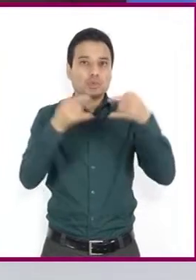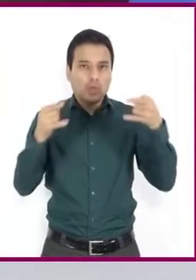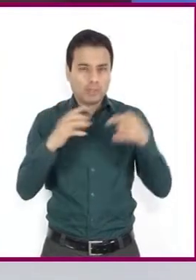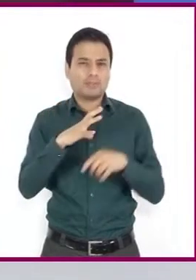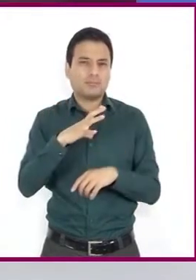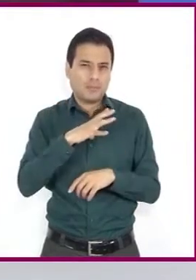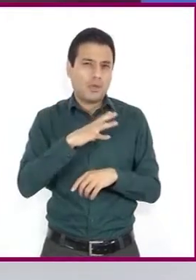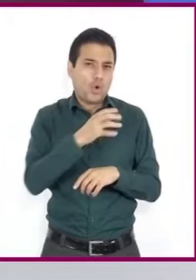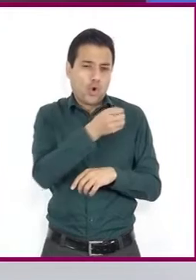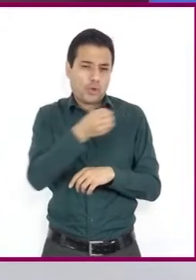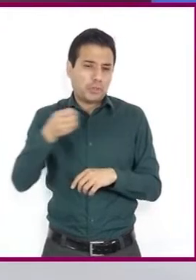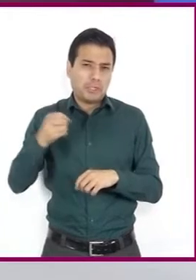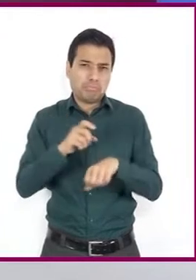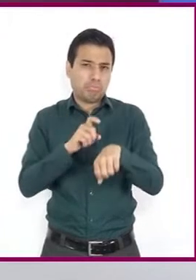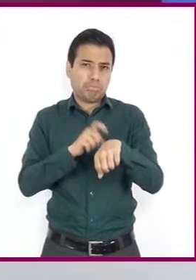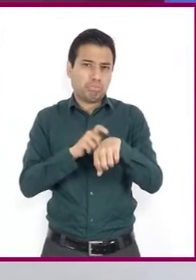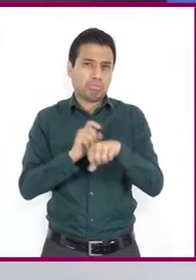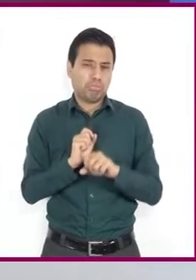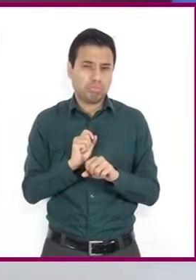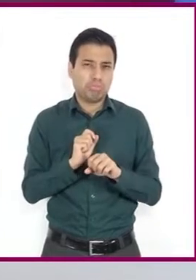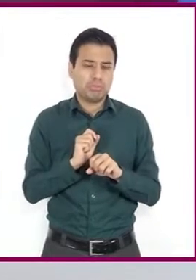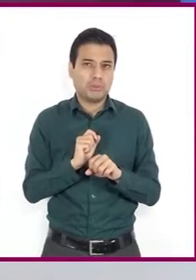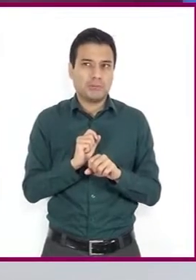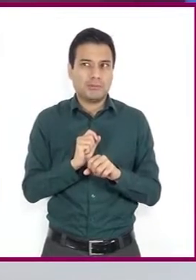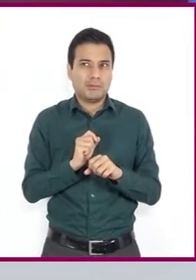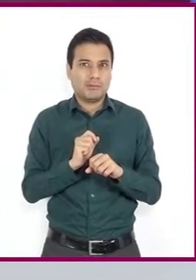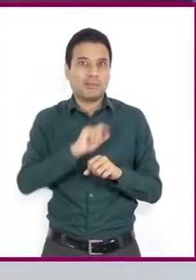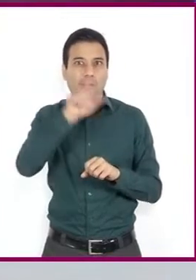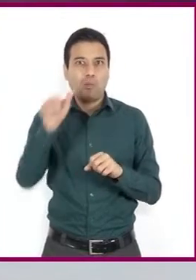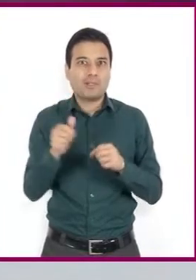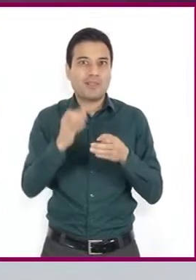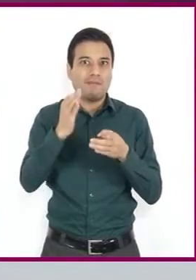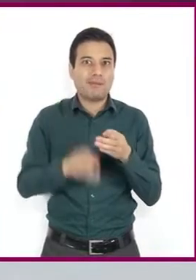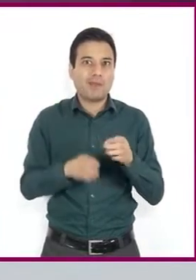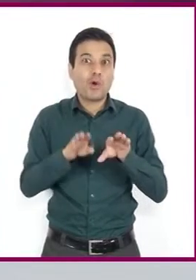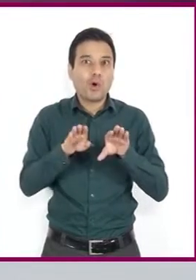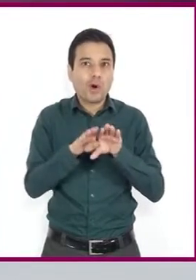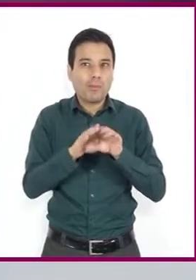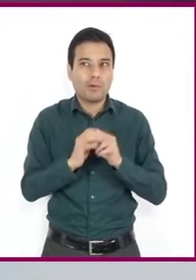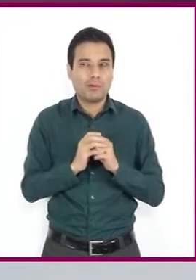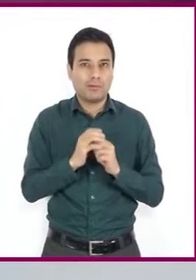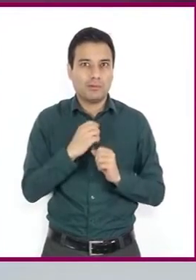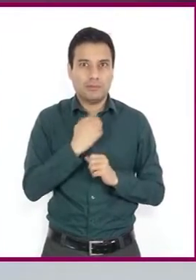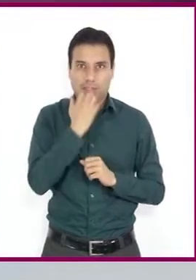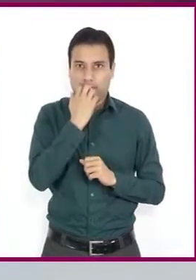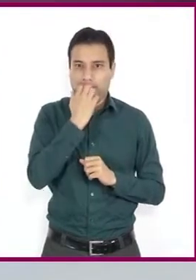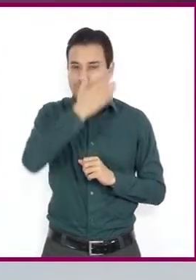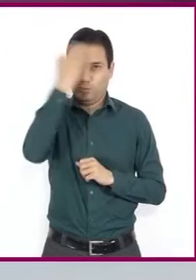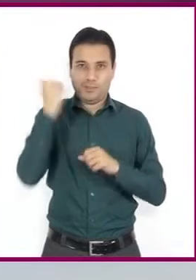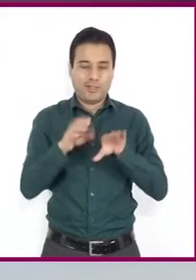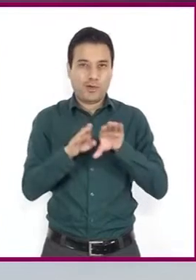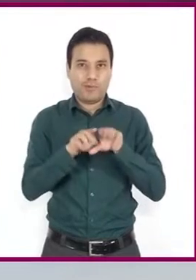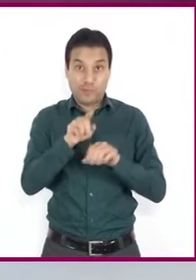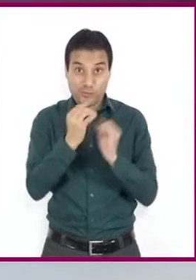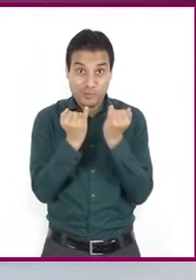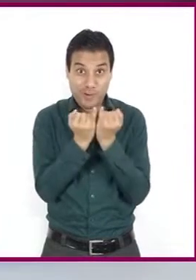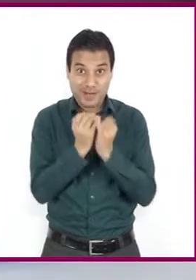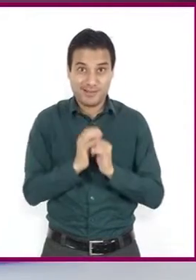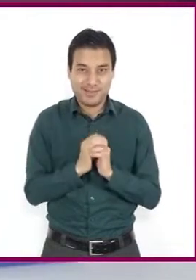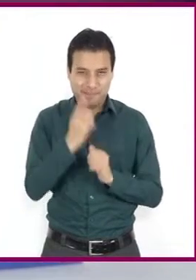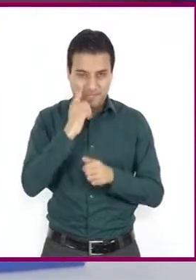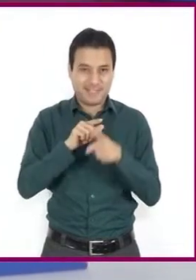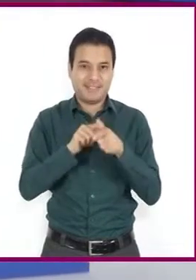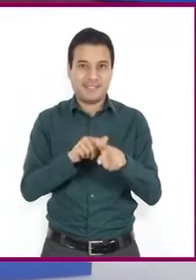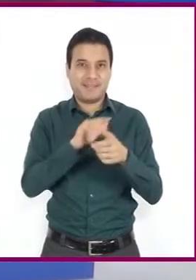orden cronológico, solo que no sé cómo vaya a terminar y eso me intriga un poco. ¿A ustedes no los intrigó?